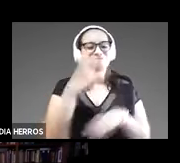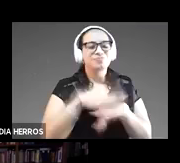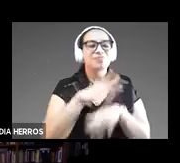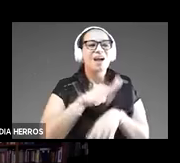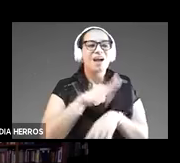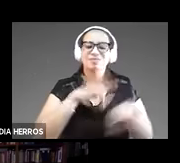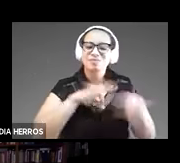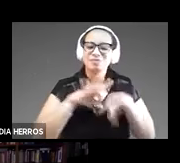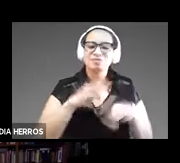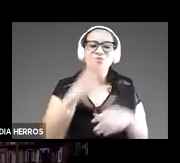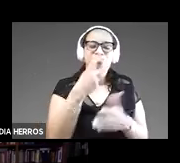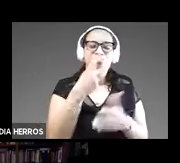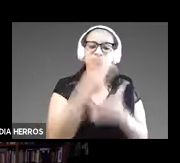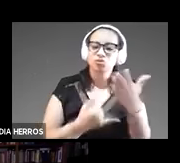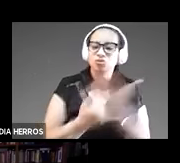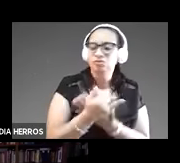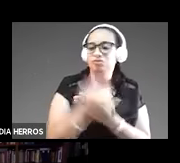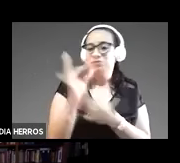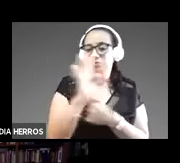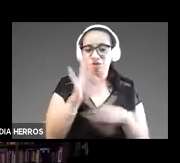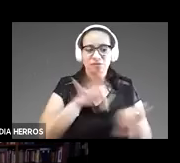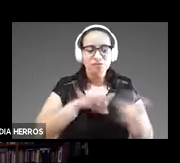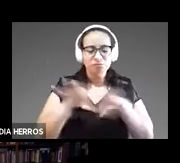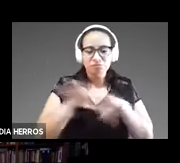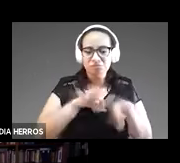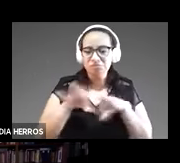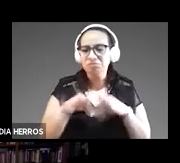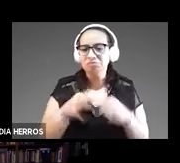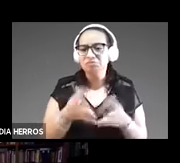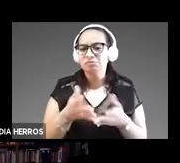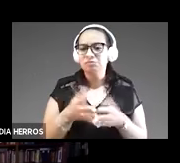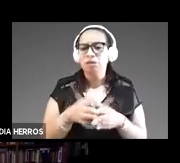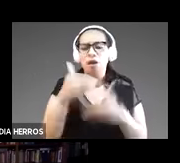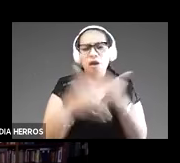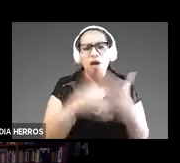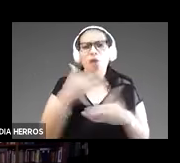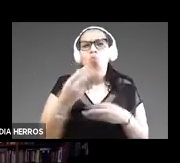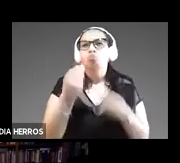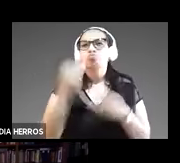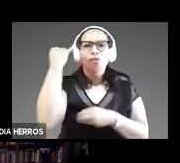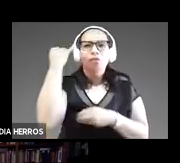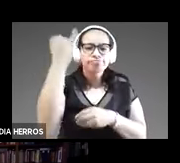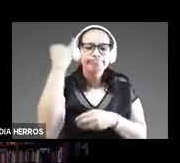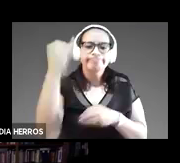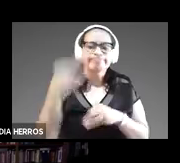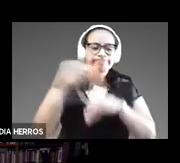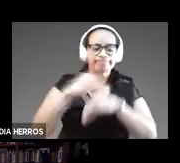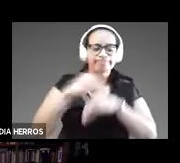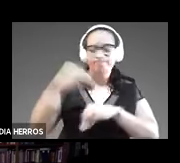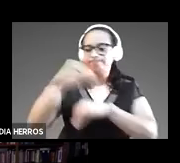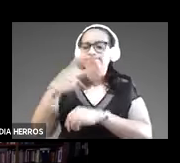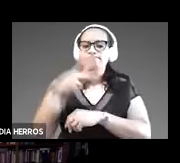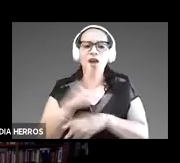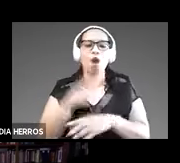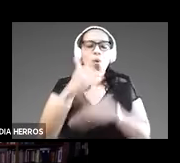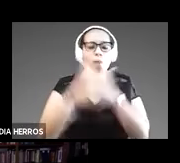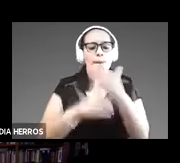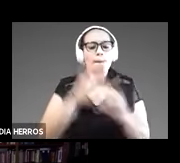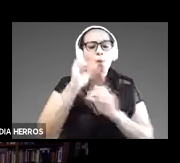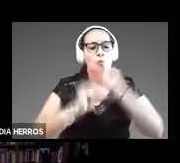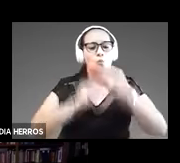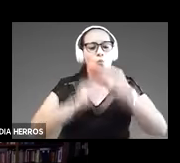Pudimos haber trabajado y llegado con muchas ideas, pero todo esto se ha ido construyendo y se ha ido madurando. Y a